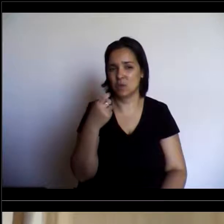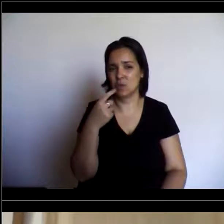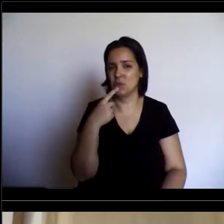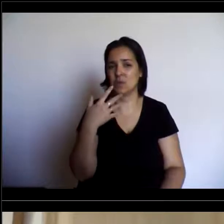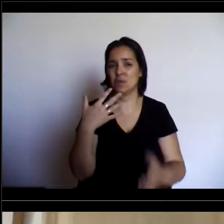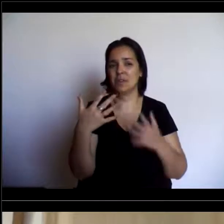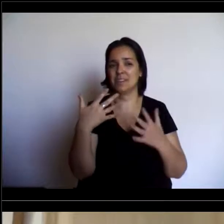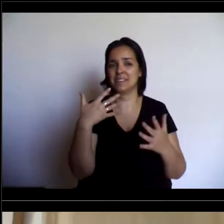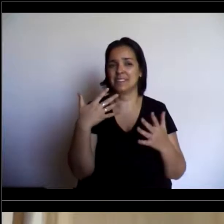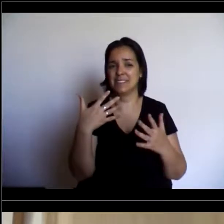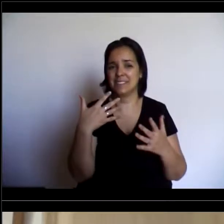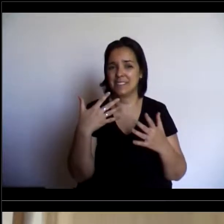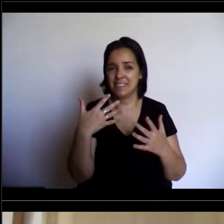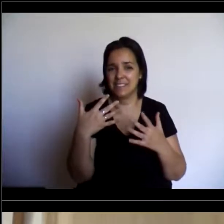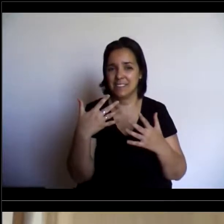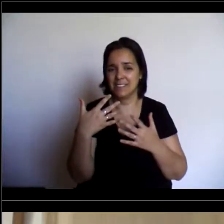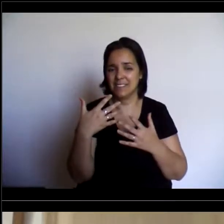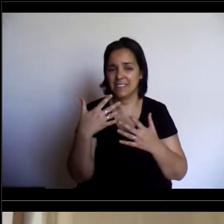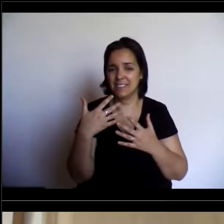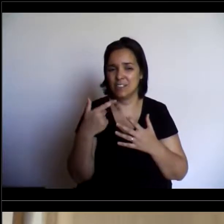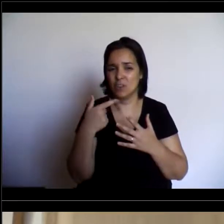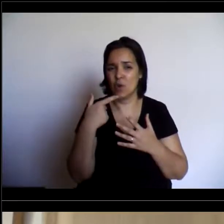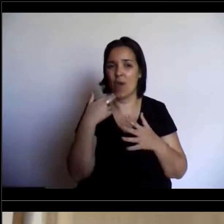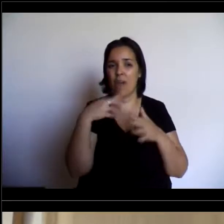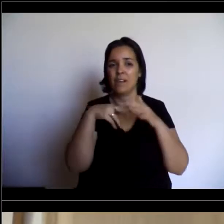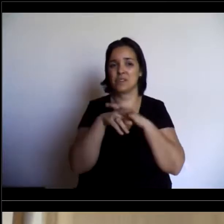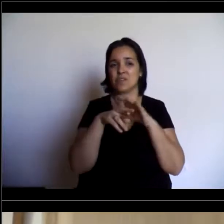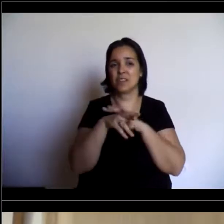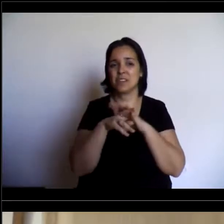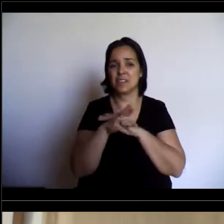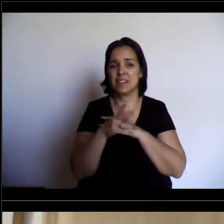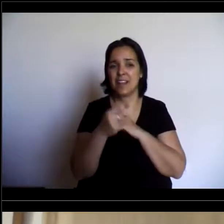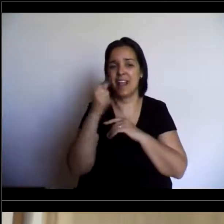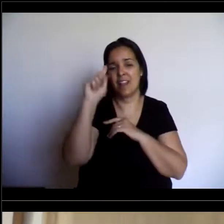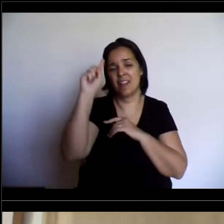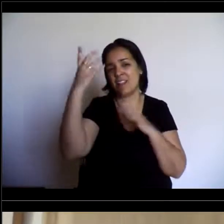estandarización en la regulación, ¿no?